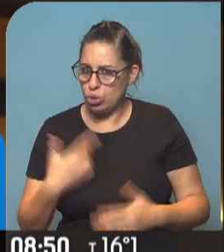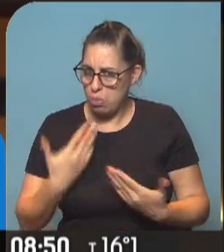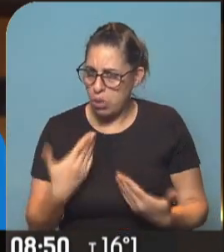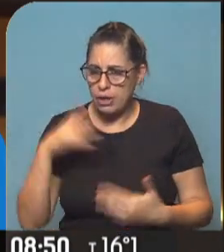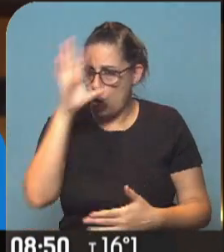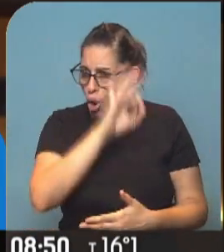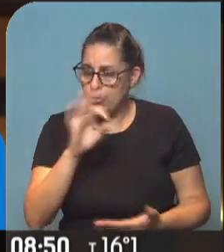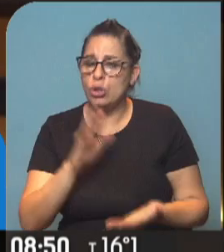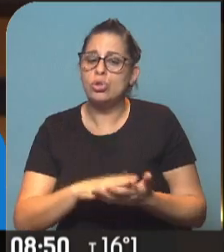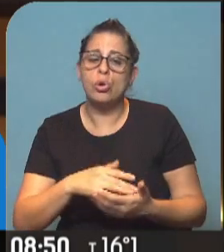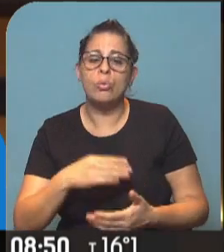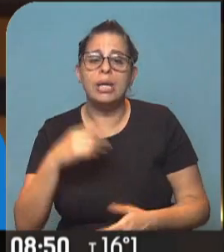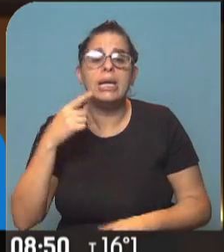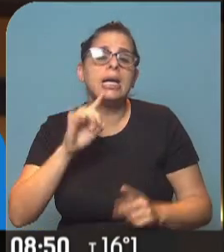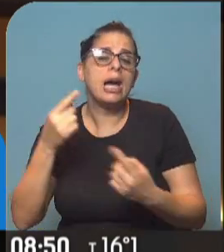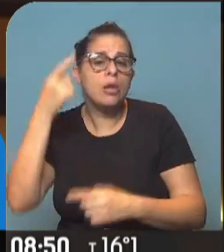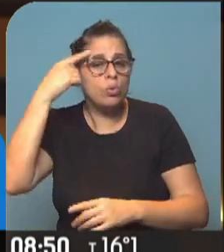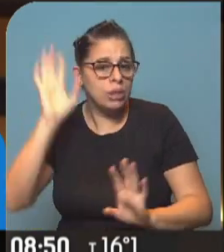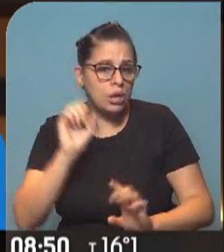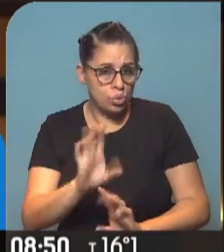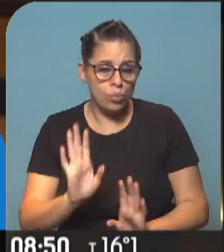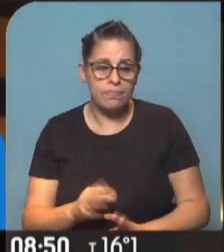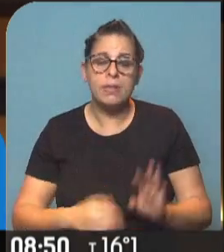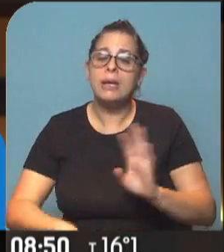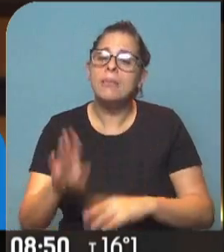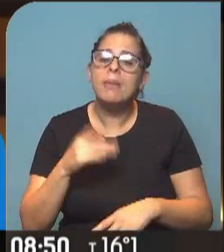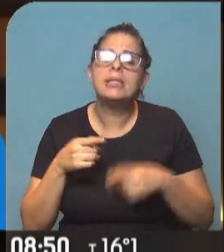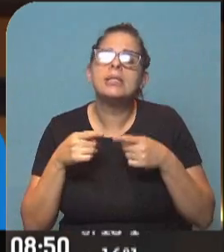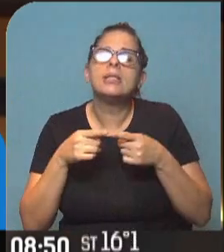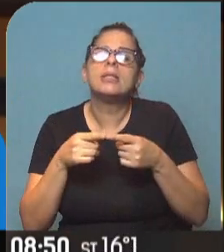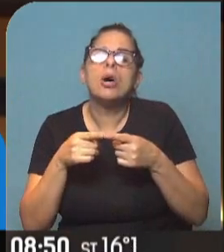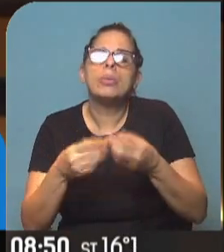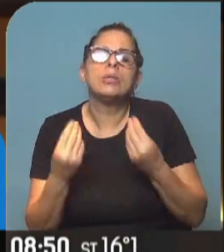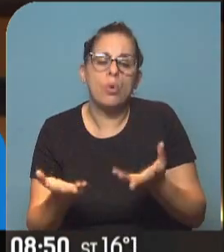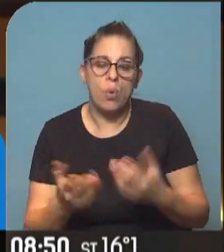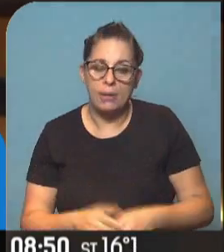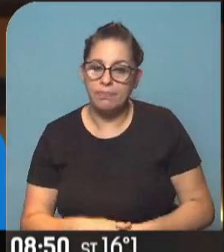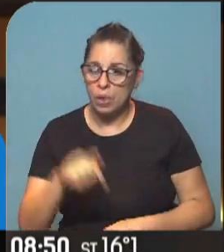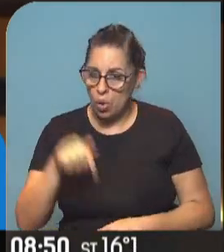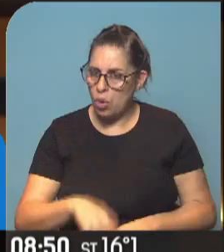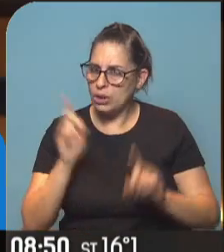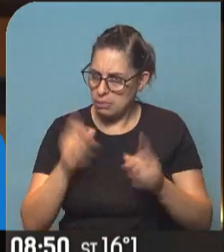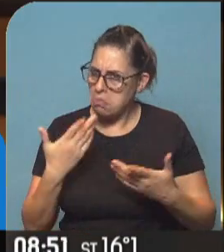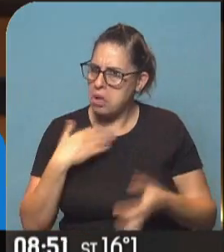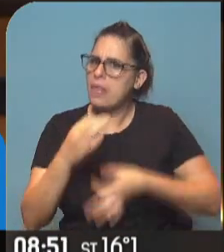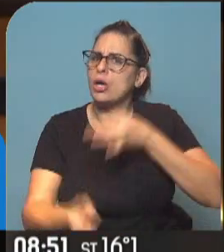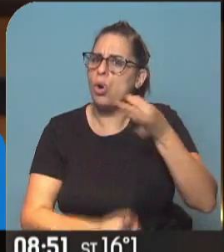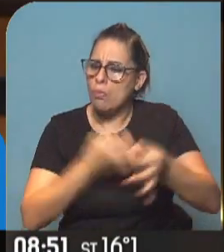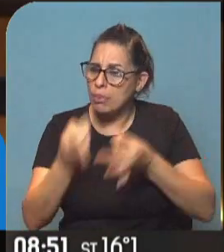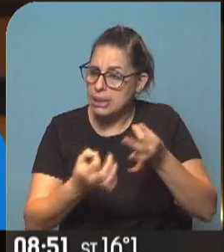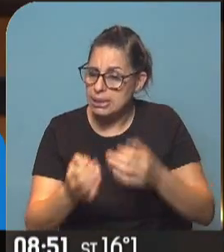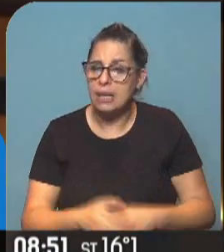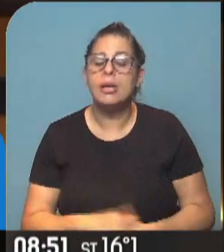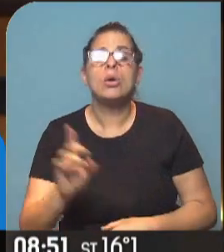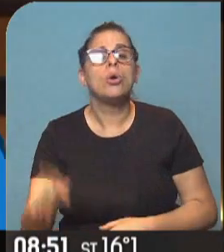con respecto a lo que creemos y principalmente cuál es la perspectiva que se le va a dar eso también hoy se va a poder conversar seguramente porque